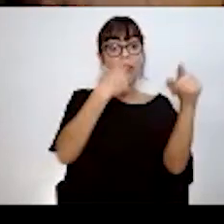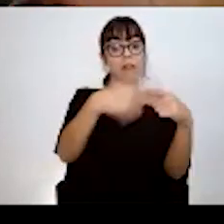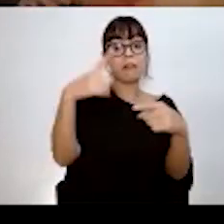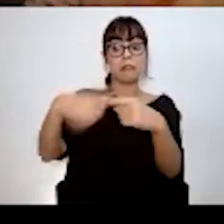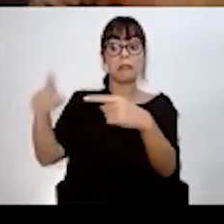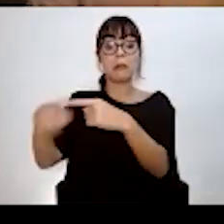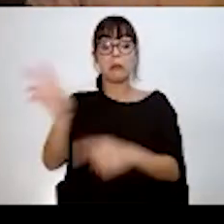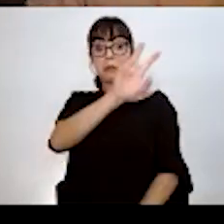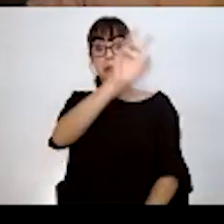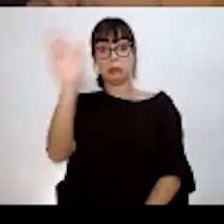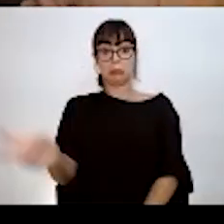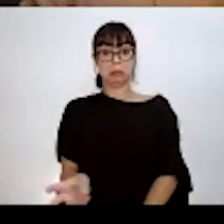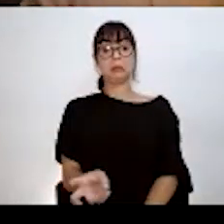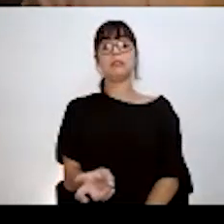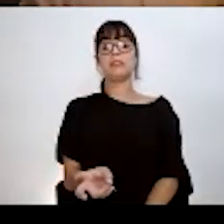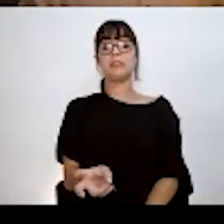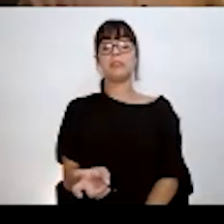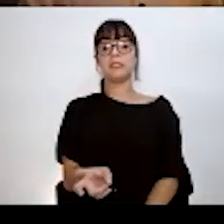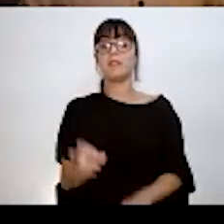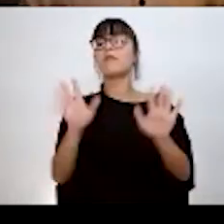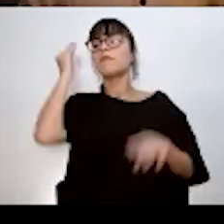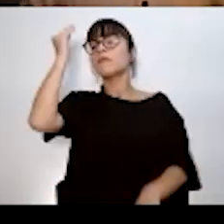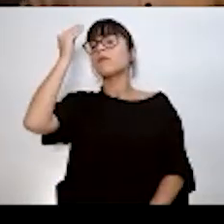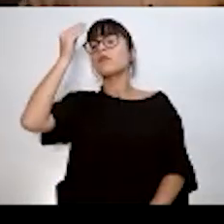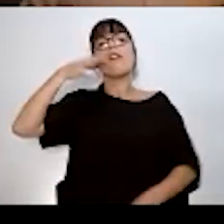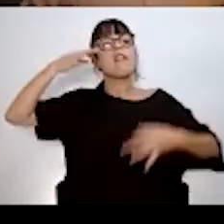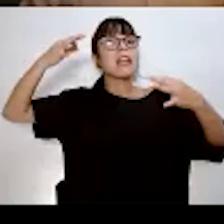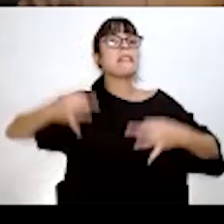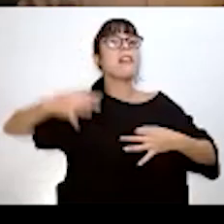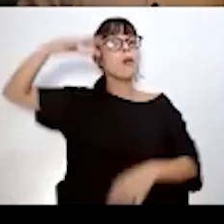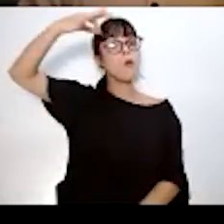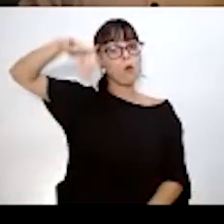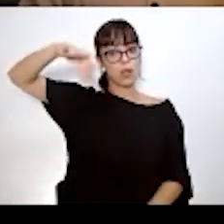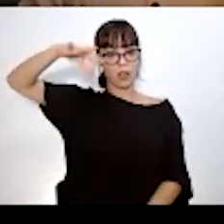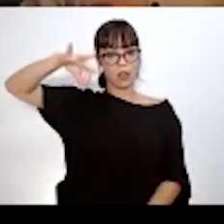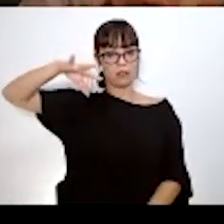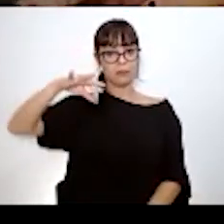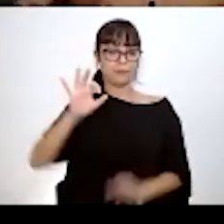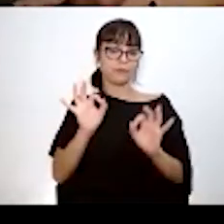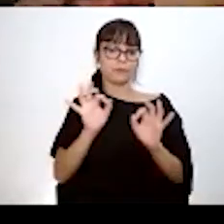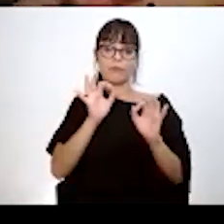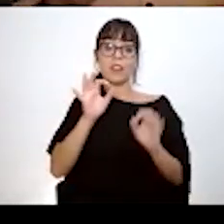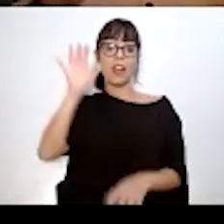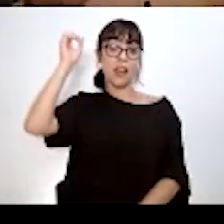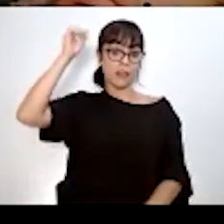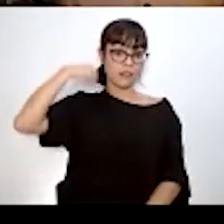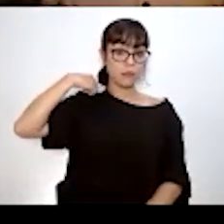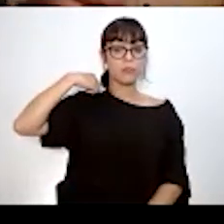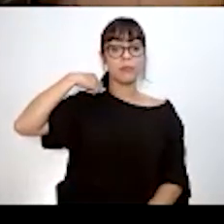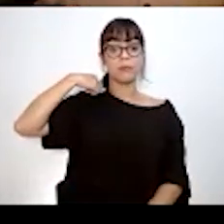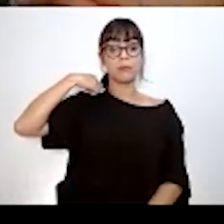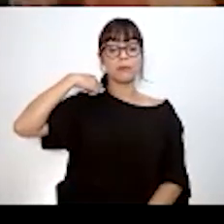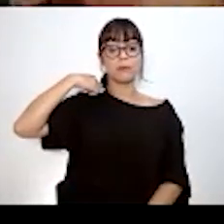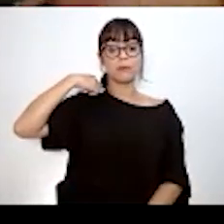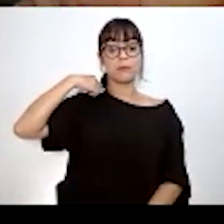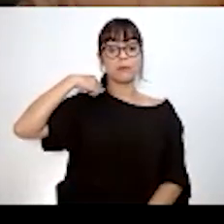habíamos denominado, o que denominamos ahora antiguos canarios, y que simplemente constituía un